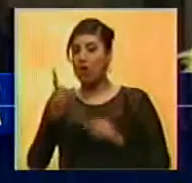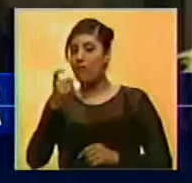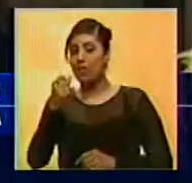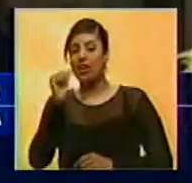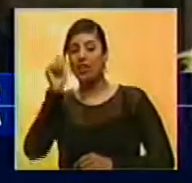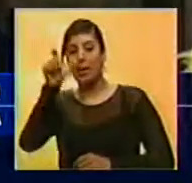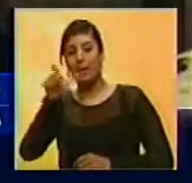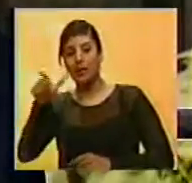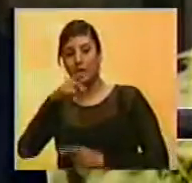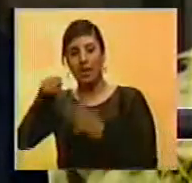la de los republicanos